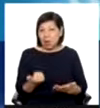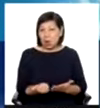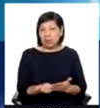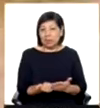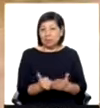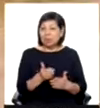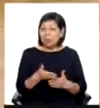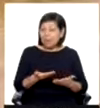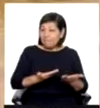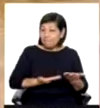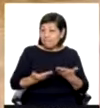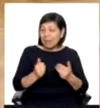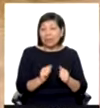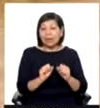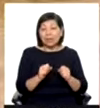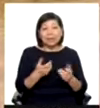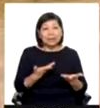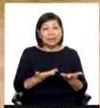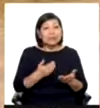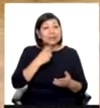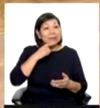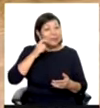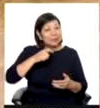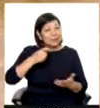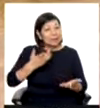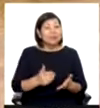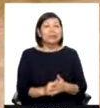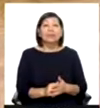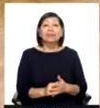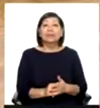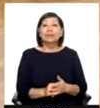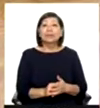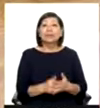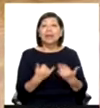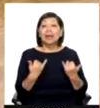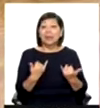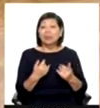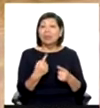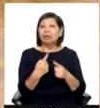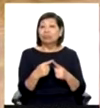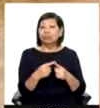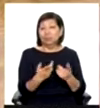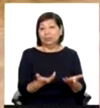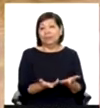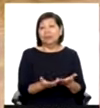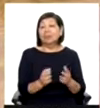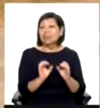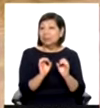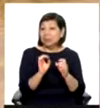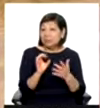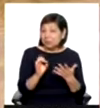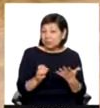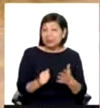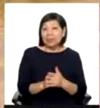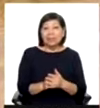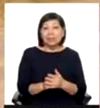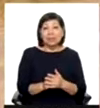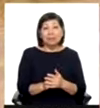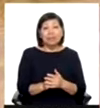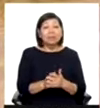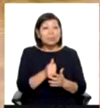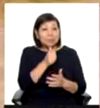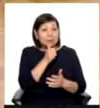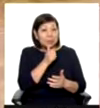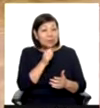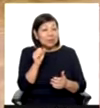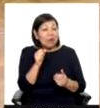todo que llegue al mercado que lo necesita el consumidor final, ¿no? ¿Ya? Esa es la variedad la chugaína. Esa variedad, pongamos, es